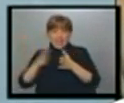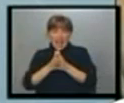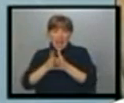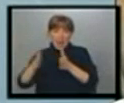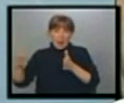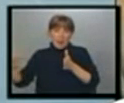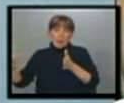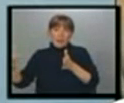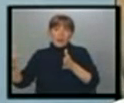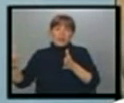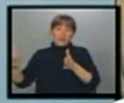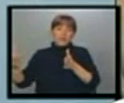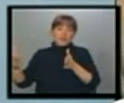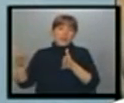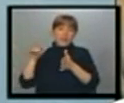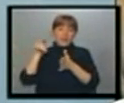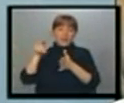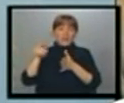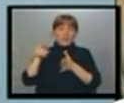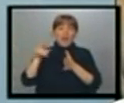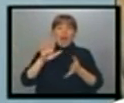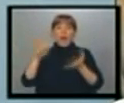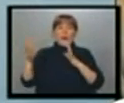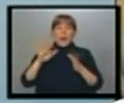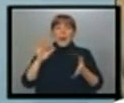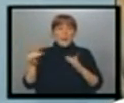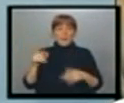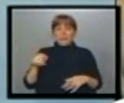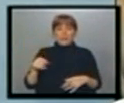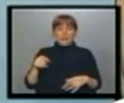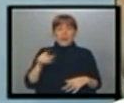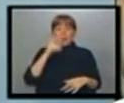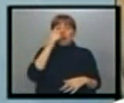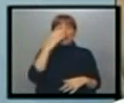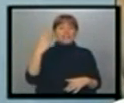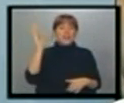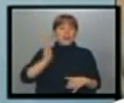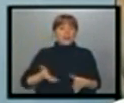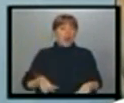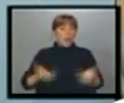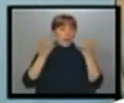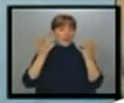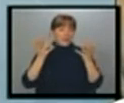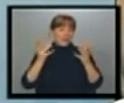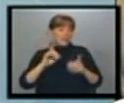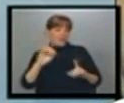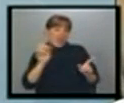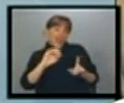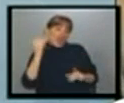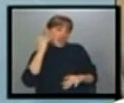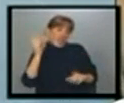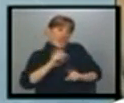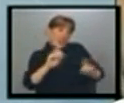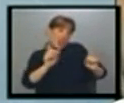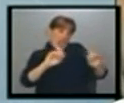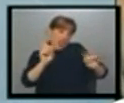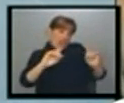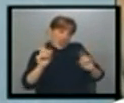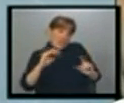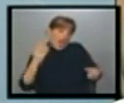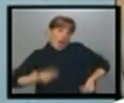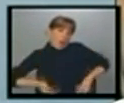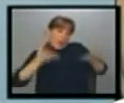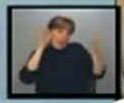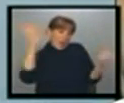del 25% en el país. Bueno, eso ya no va a pasar, ministro. Bueno, nosotros seguimos sosteniendo de que con